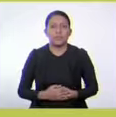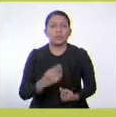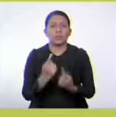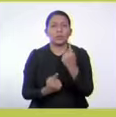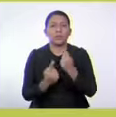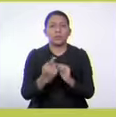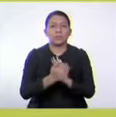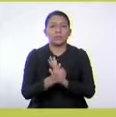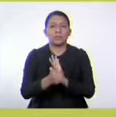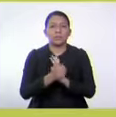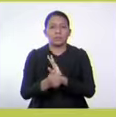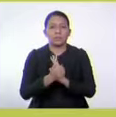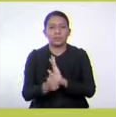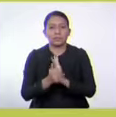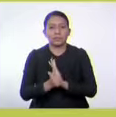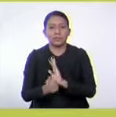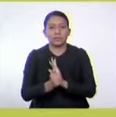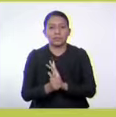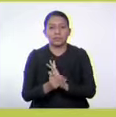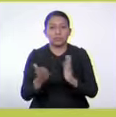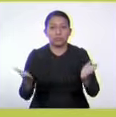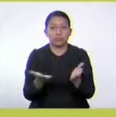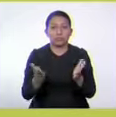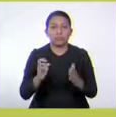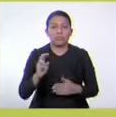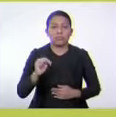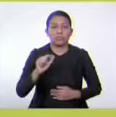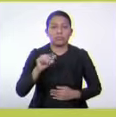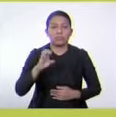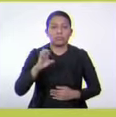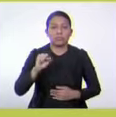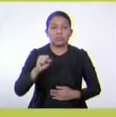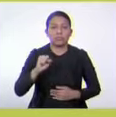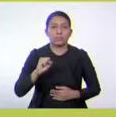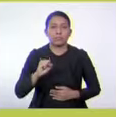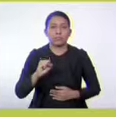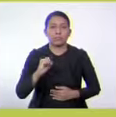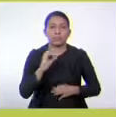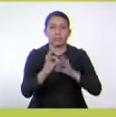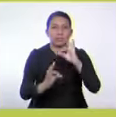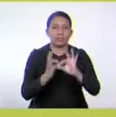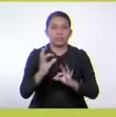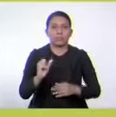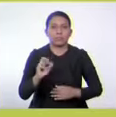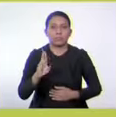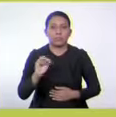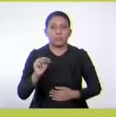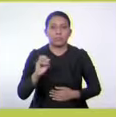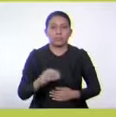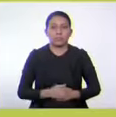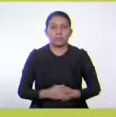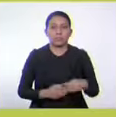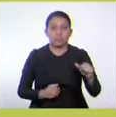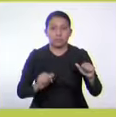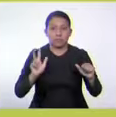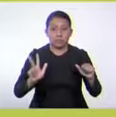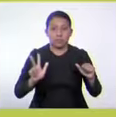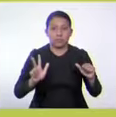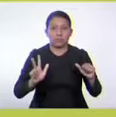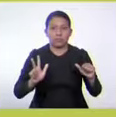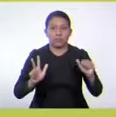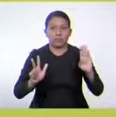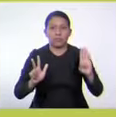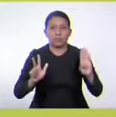la capacidad para formar enlaces que tiene el átomo de carbono? A, 3,